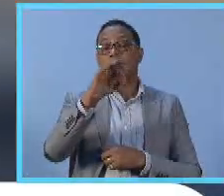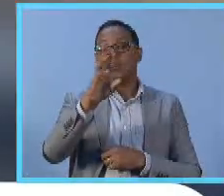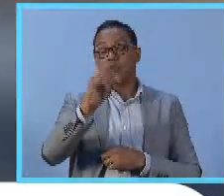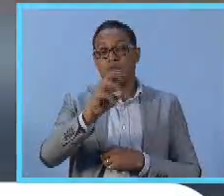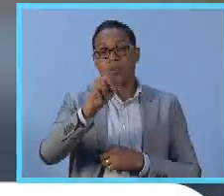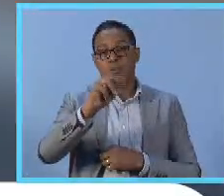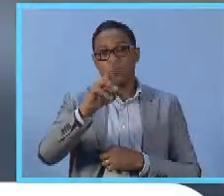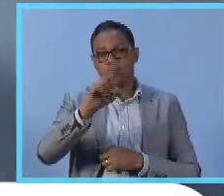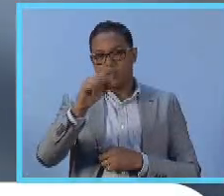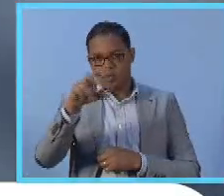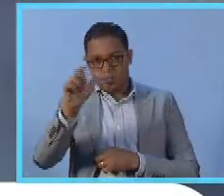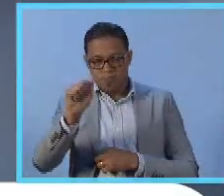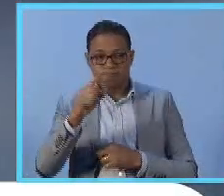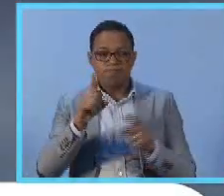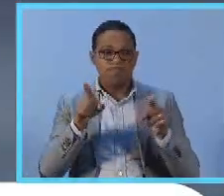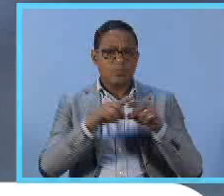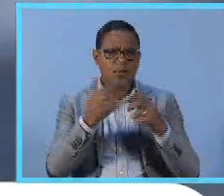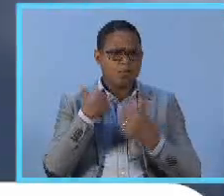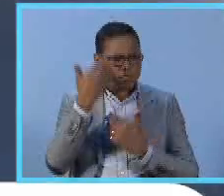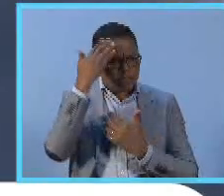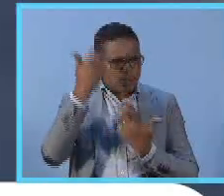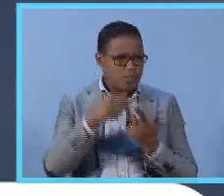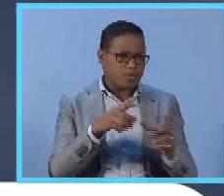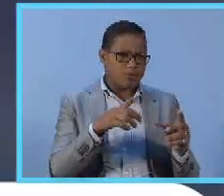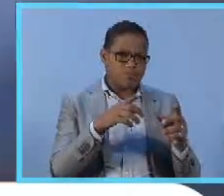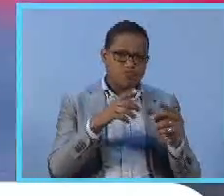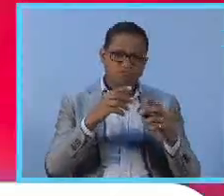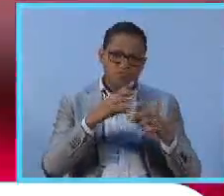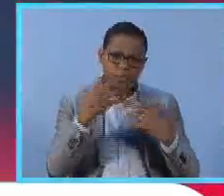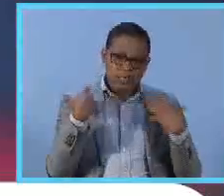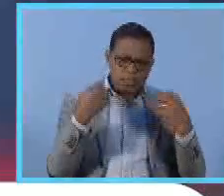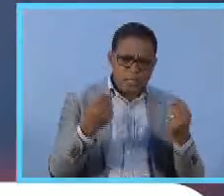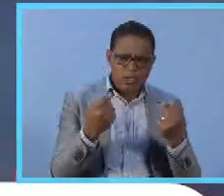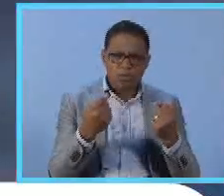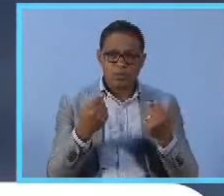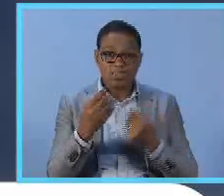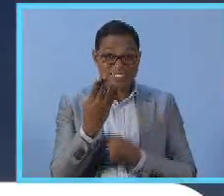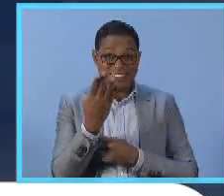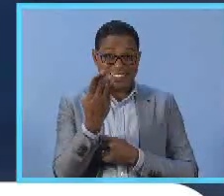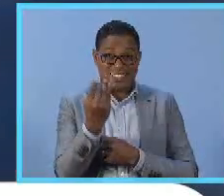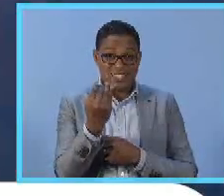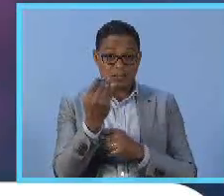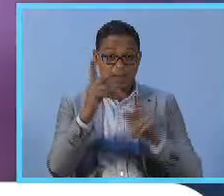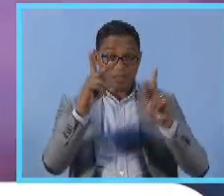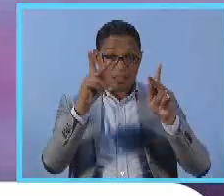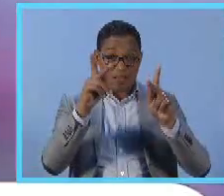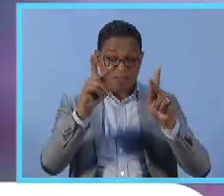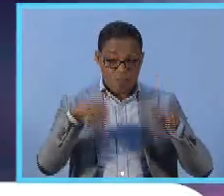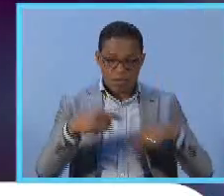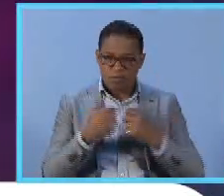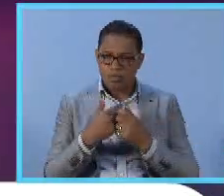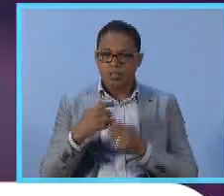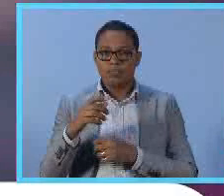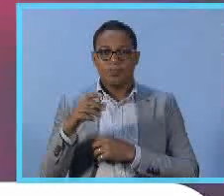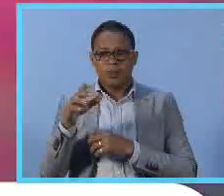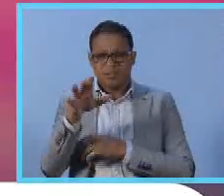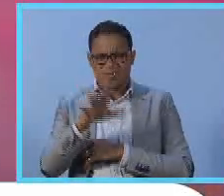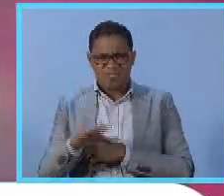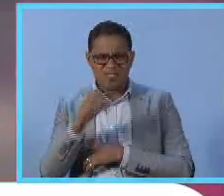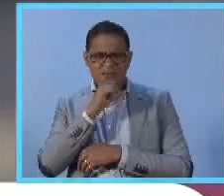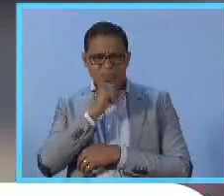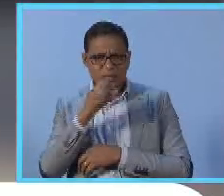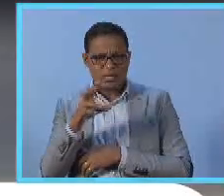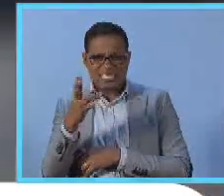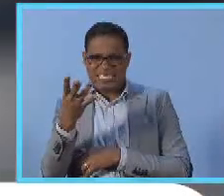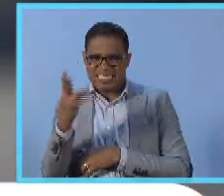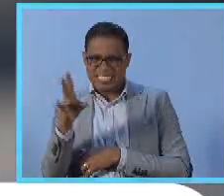continuar establecer la salud de los que están heridos. 14 pacientes, entre ellos de 7 y 19 años, un